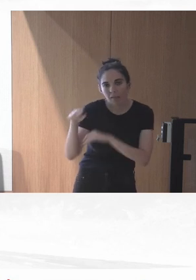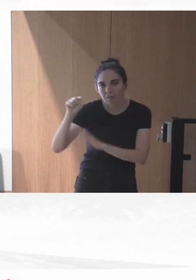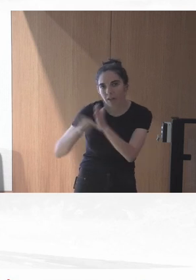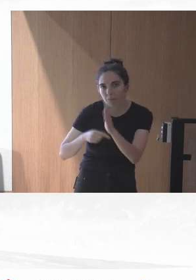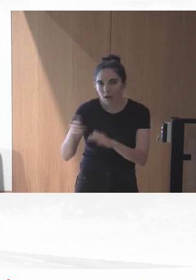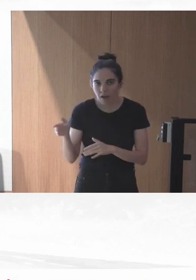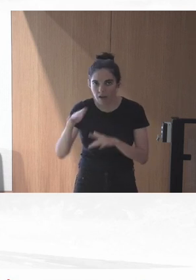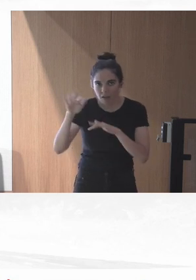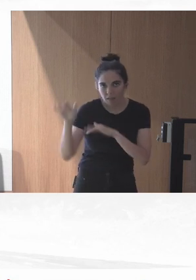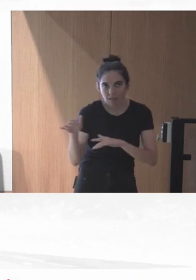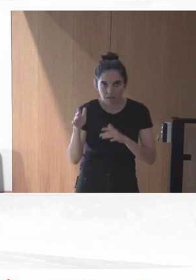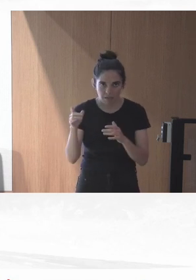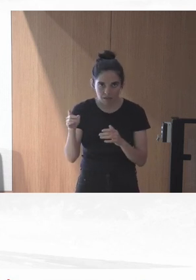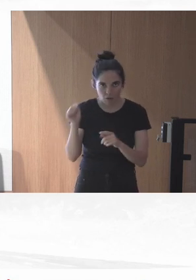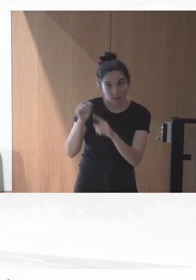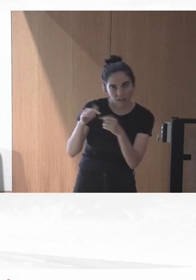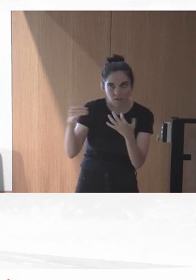documento tal para